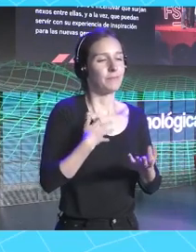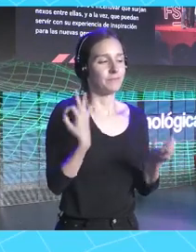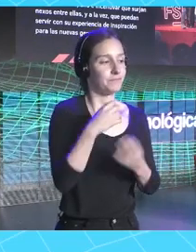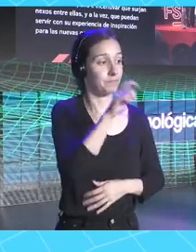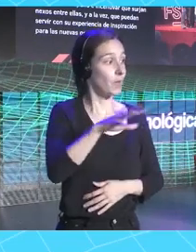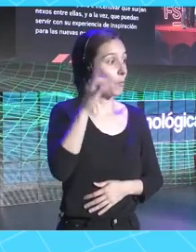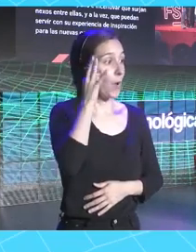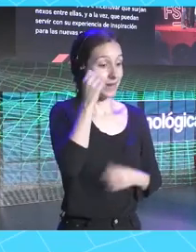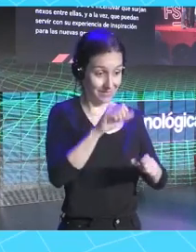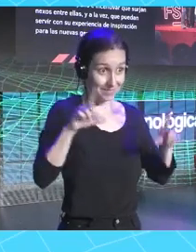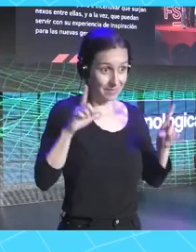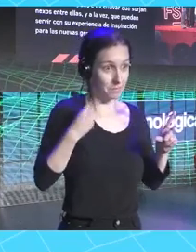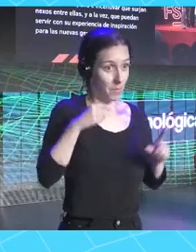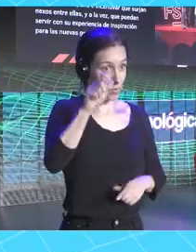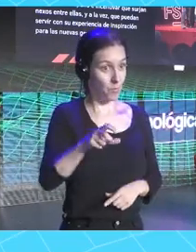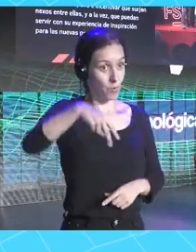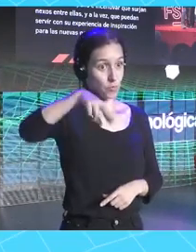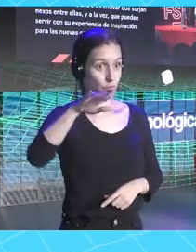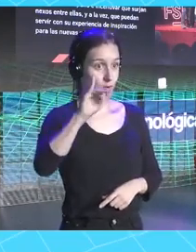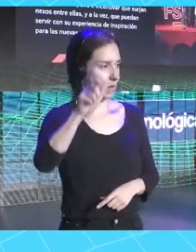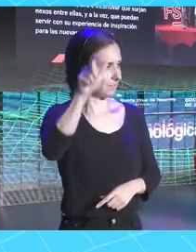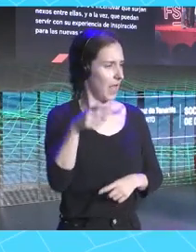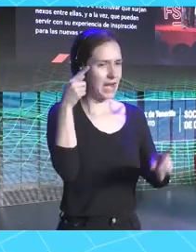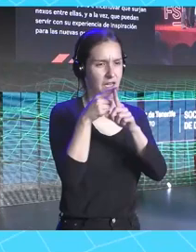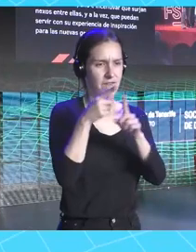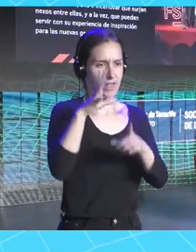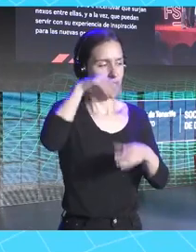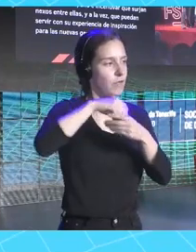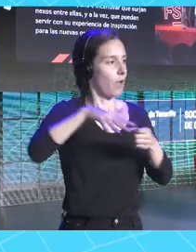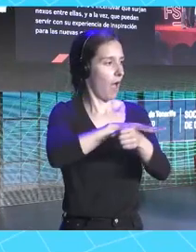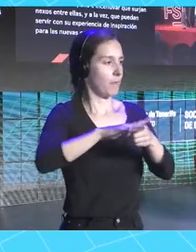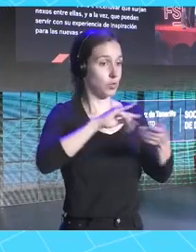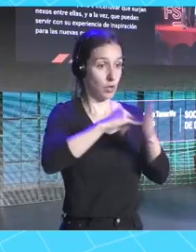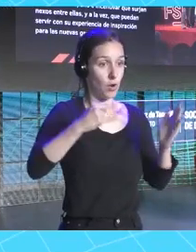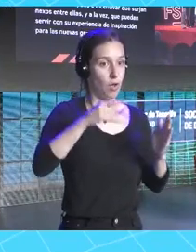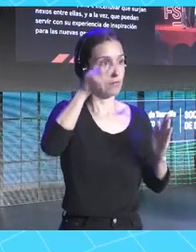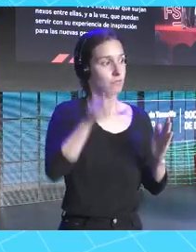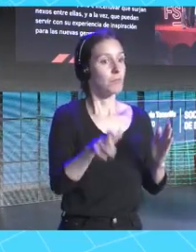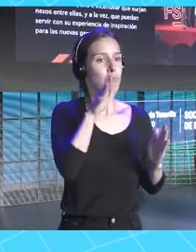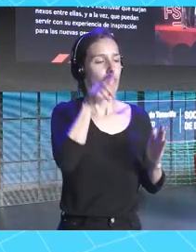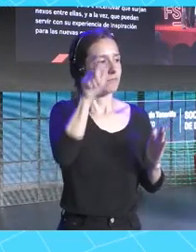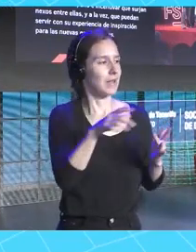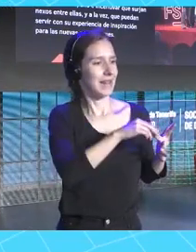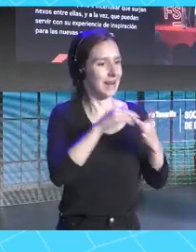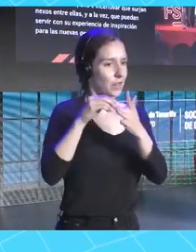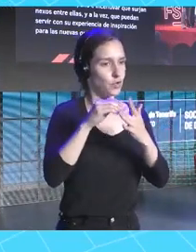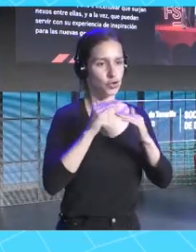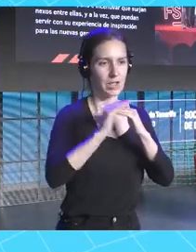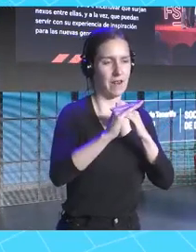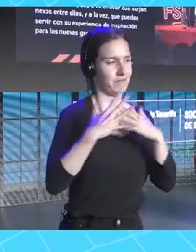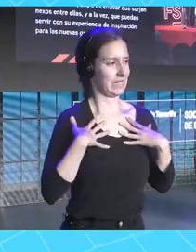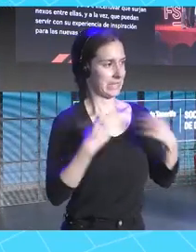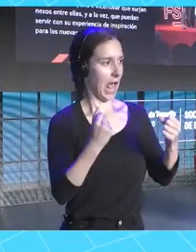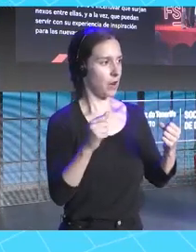Nuria mujeres que son referentes ya en el mundo tecnológico porque practican un liderazgo sostenible sano